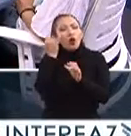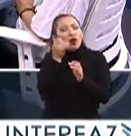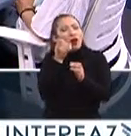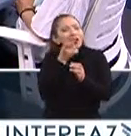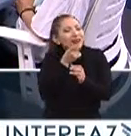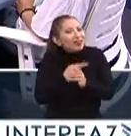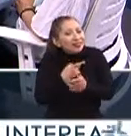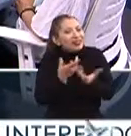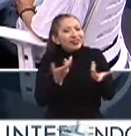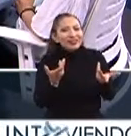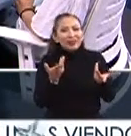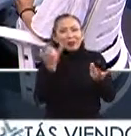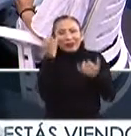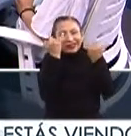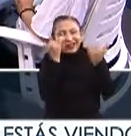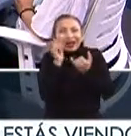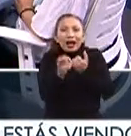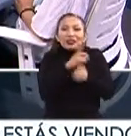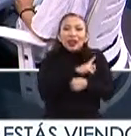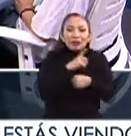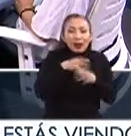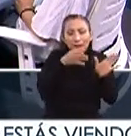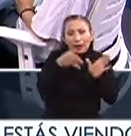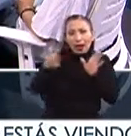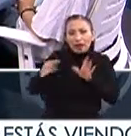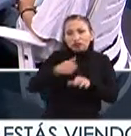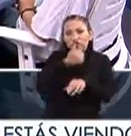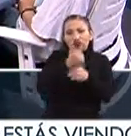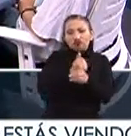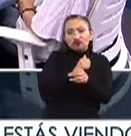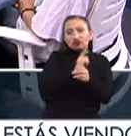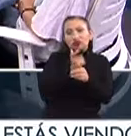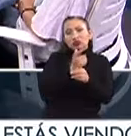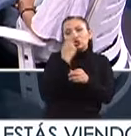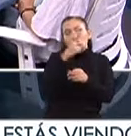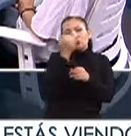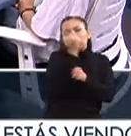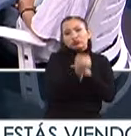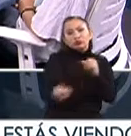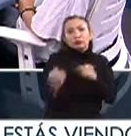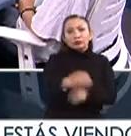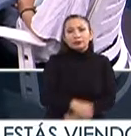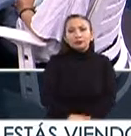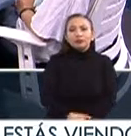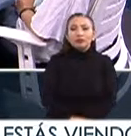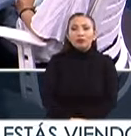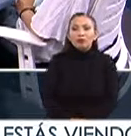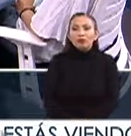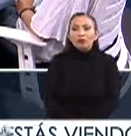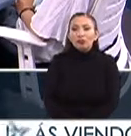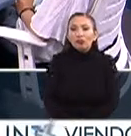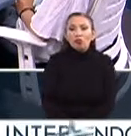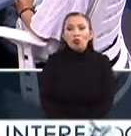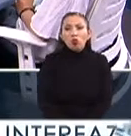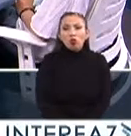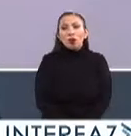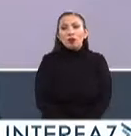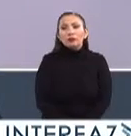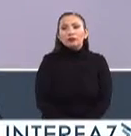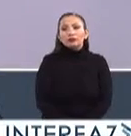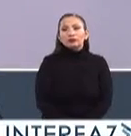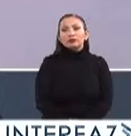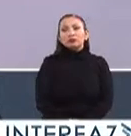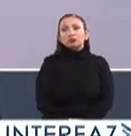idea de pues lo que se tiene que pasar para consolidar una carrera así? Sí. Pues no